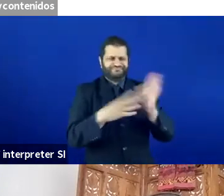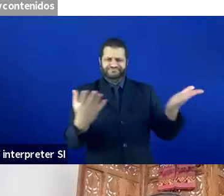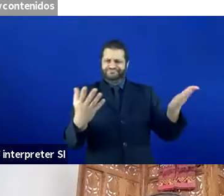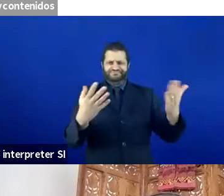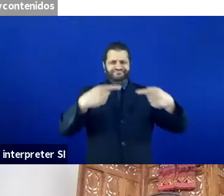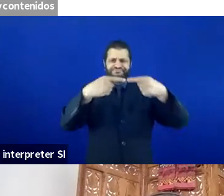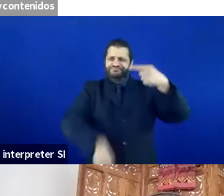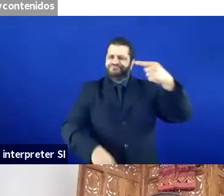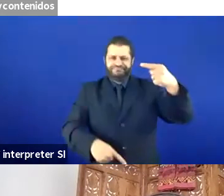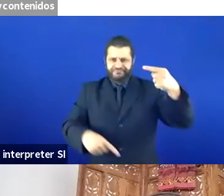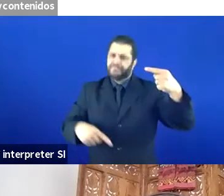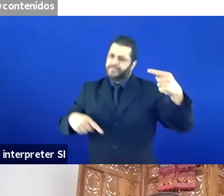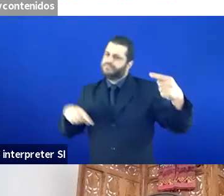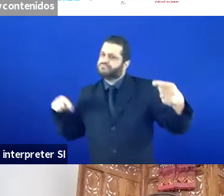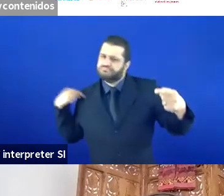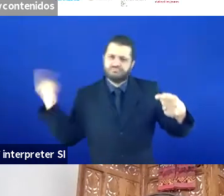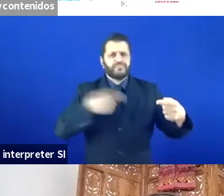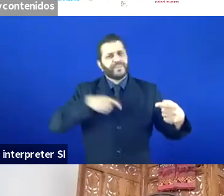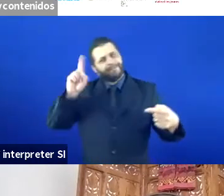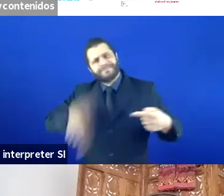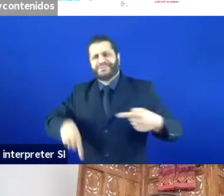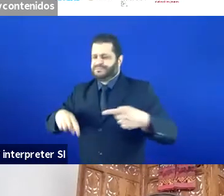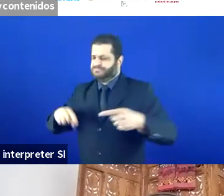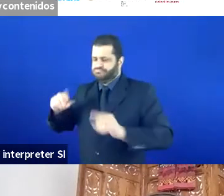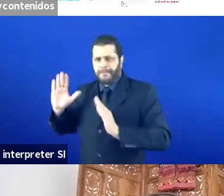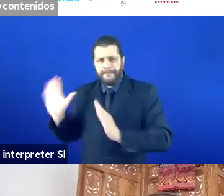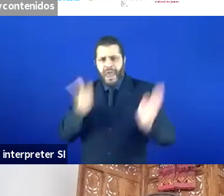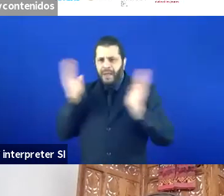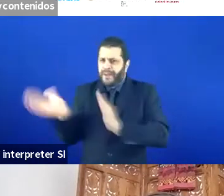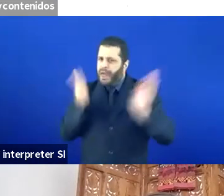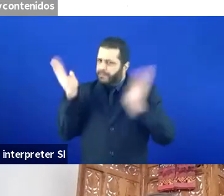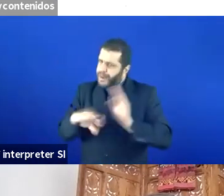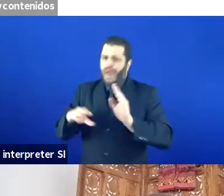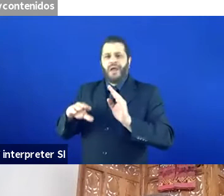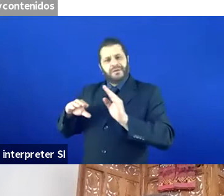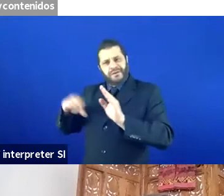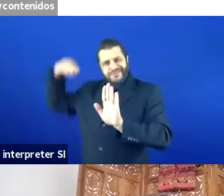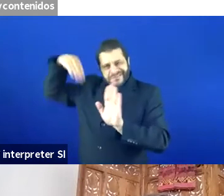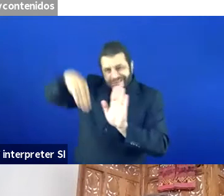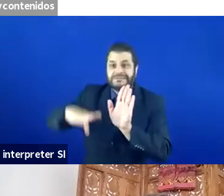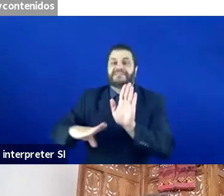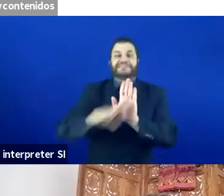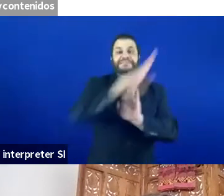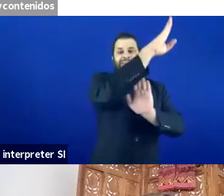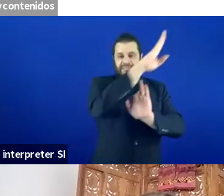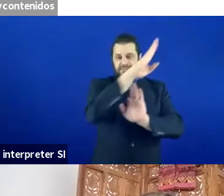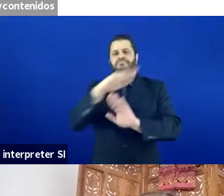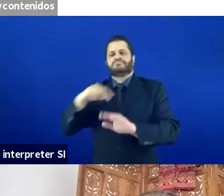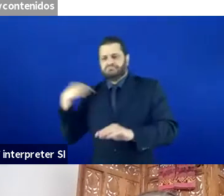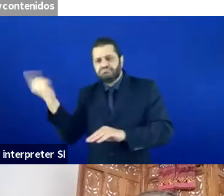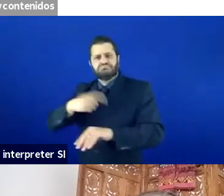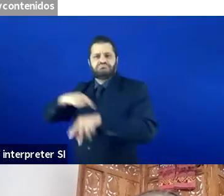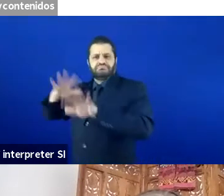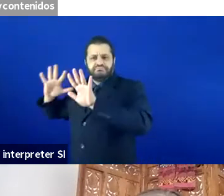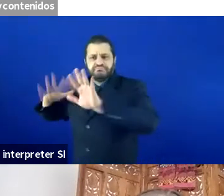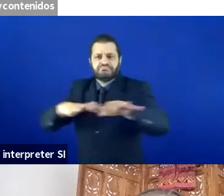del COVID-19. Colegas, ya sea a través de la Marcha de las Mujeres, las iniciativas hashtag MeToo,